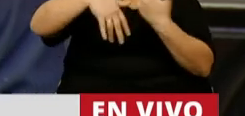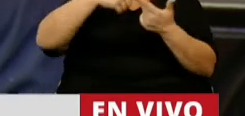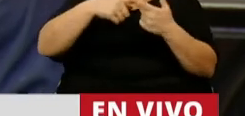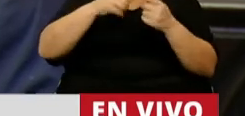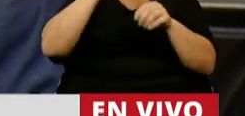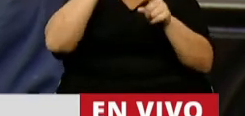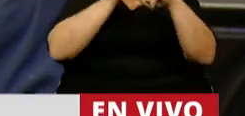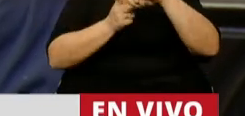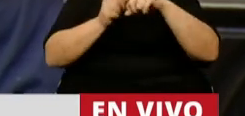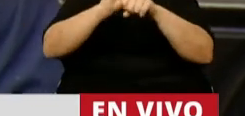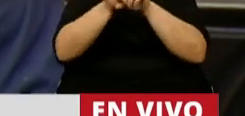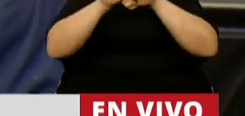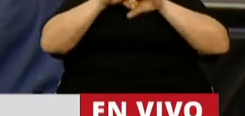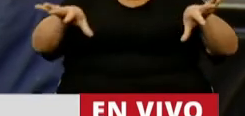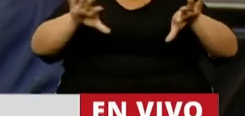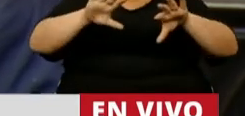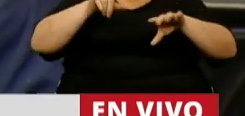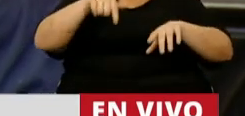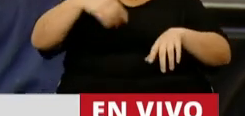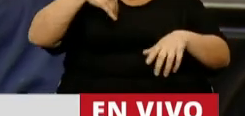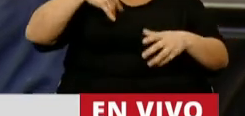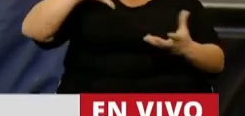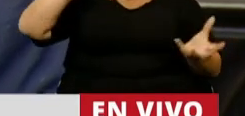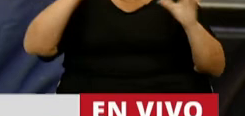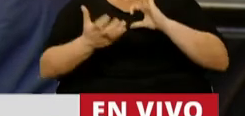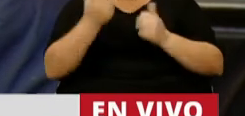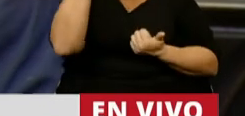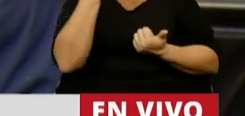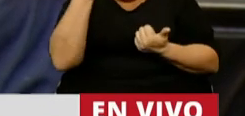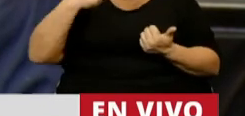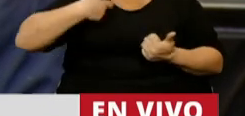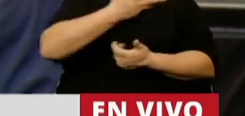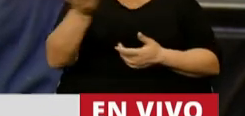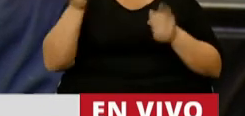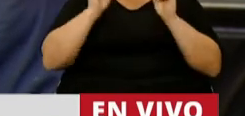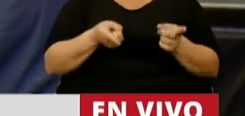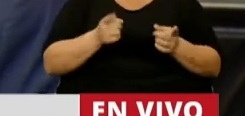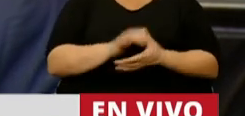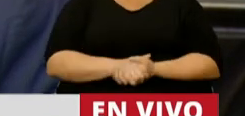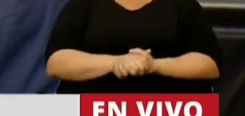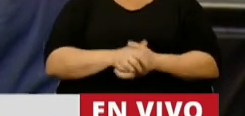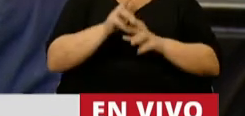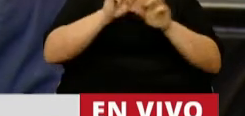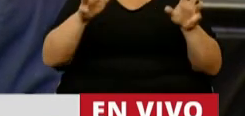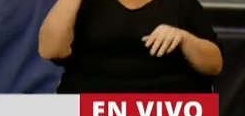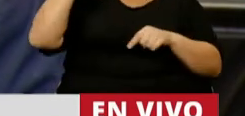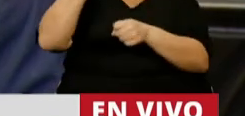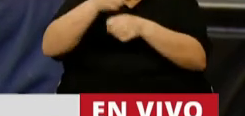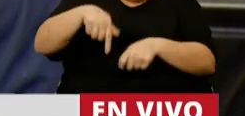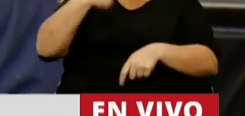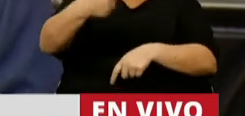El combo de crisis más pandemia, la verdad que nos va a dejar un país devastado económica y socialmente. Mucho más de lo que ya está